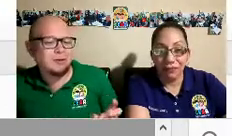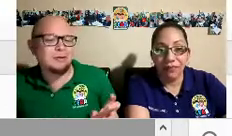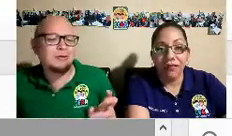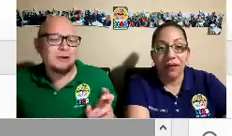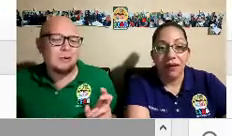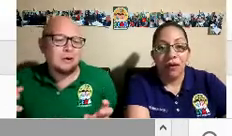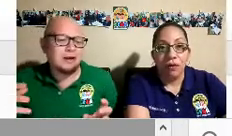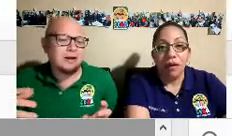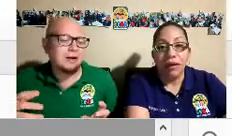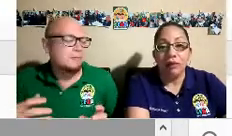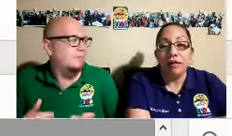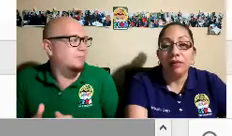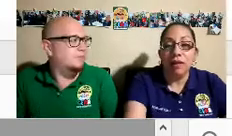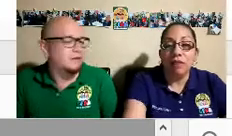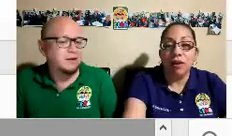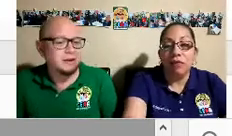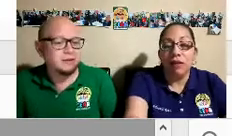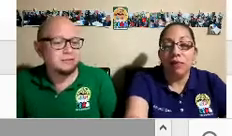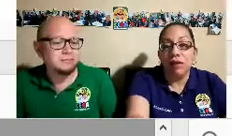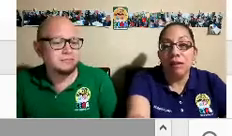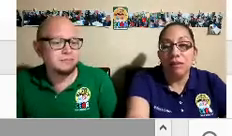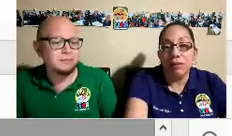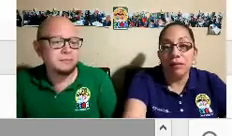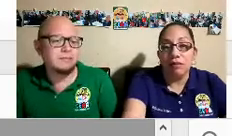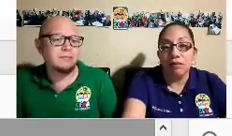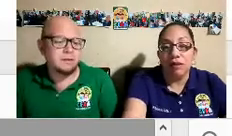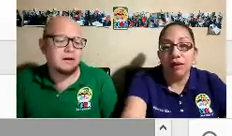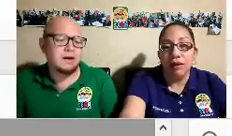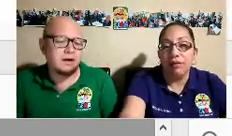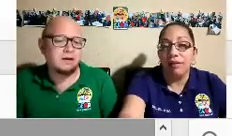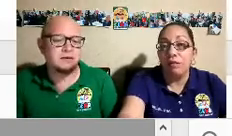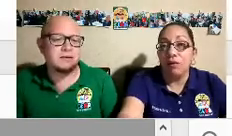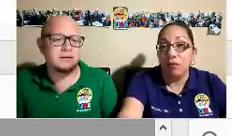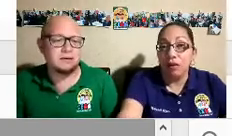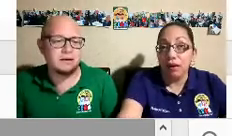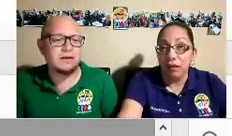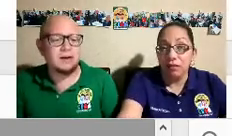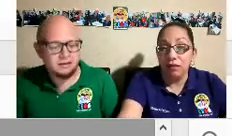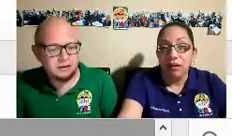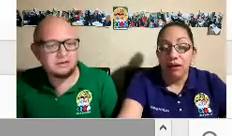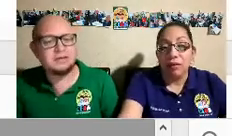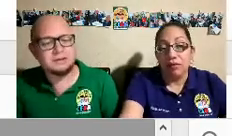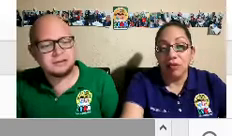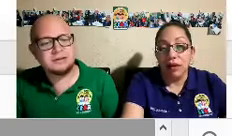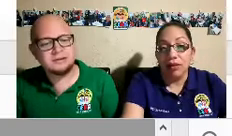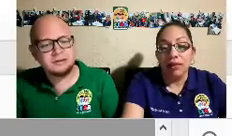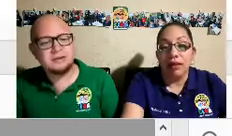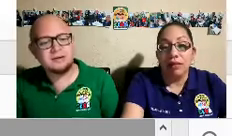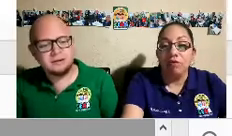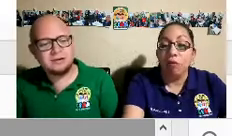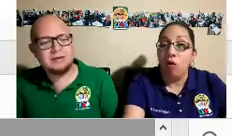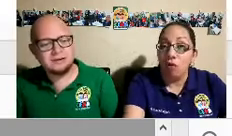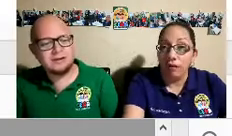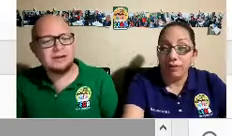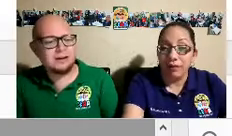de todos, o el que... O hay que diferenciar ahí, por ejemplo, tenemos lápices, que son los que tienen el estrebo de color negro. Así es. Que son tres, y